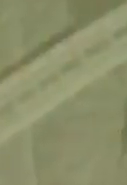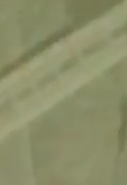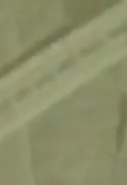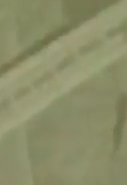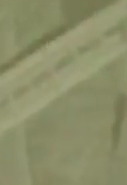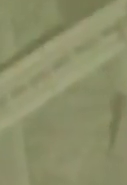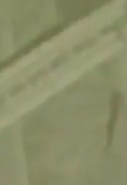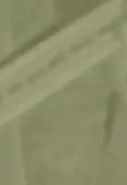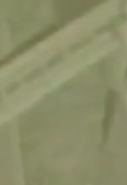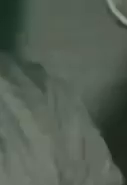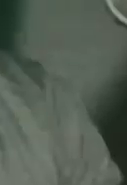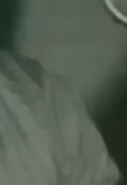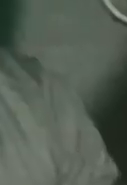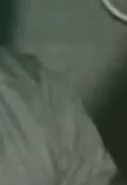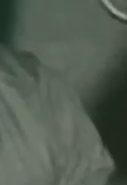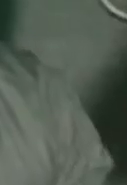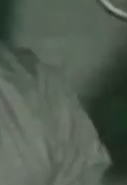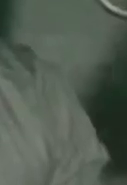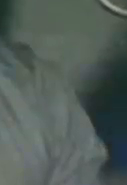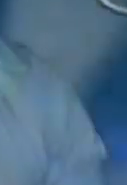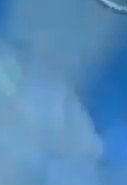interesa que estés bien muerto Bolívar.